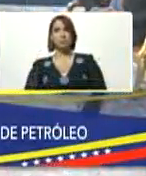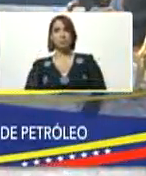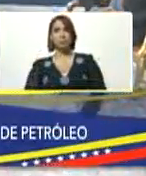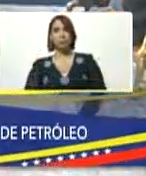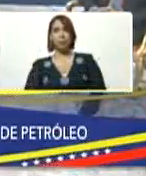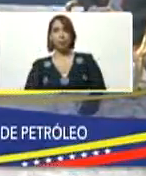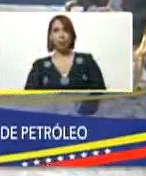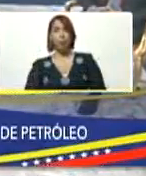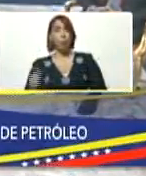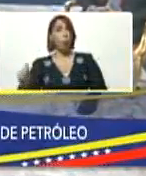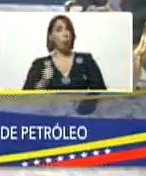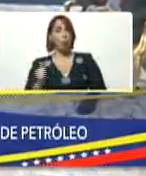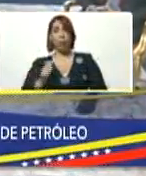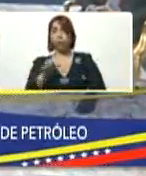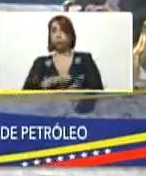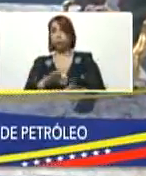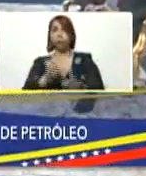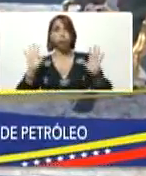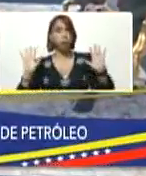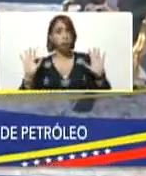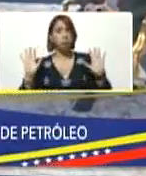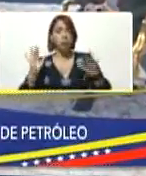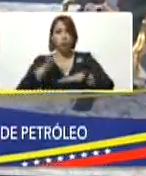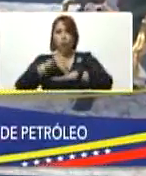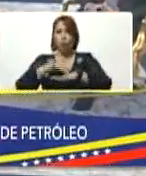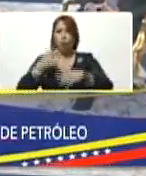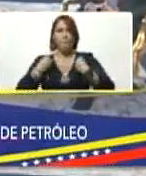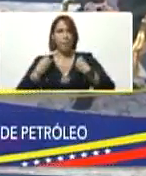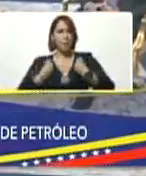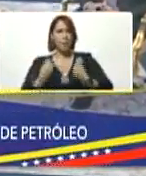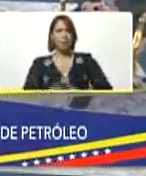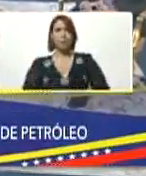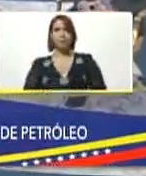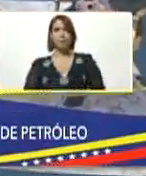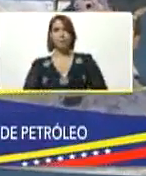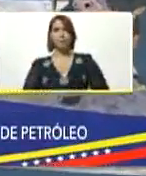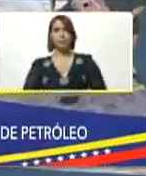en cualquier circunstancia que nos ha tocado vivir,